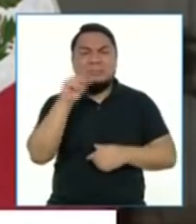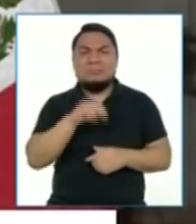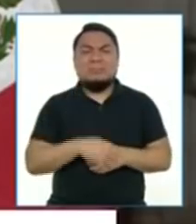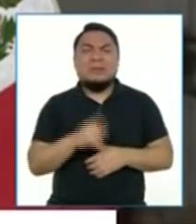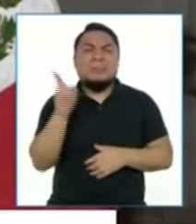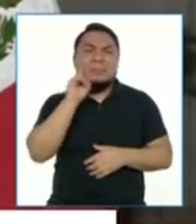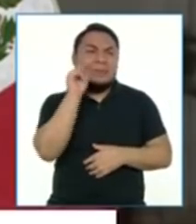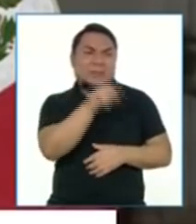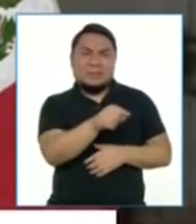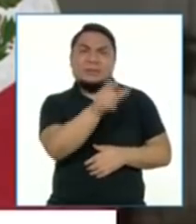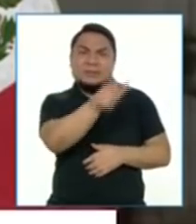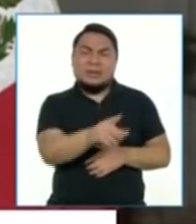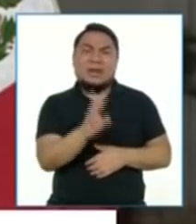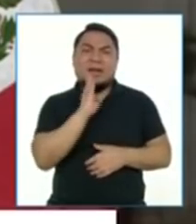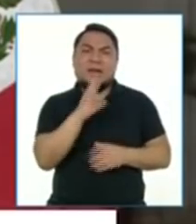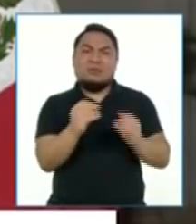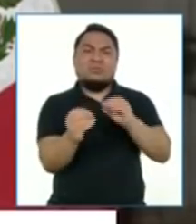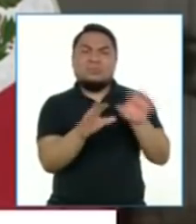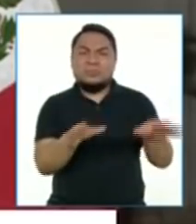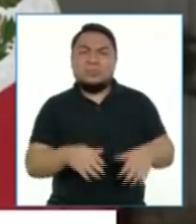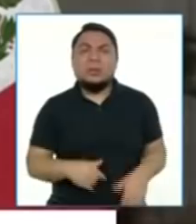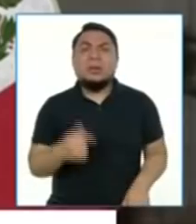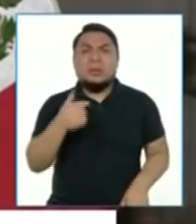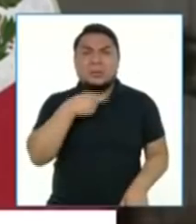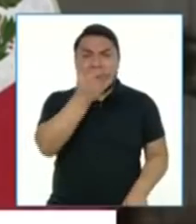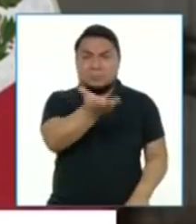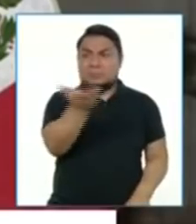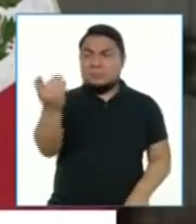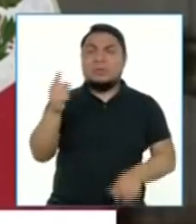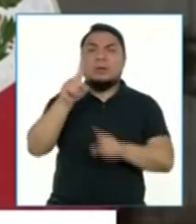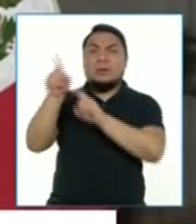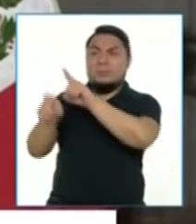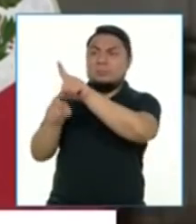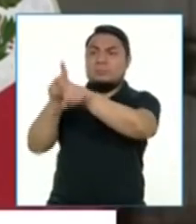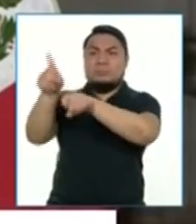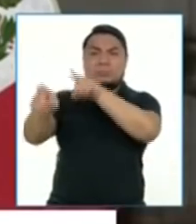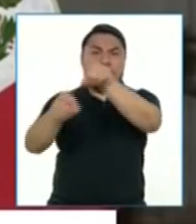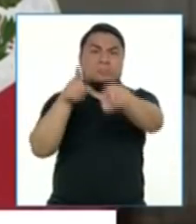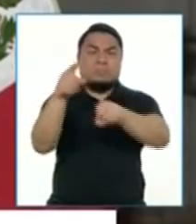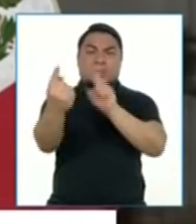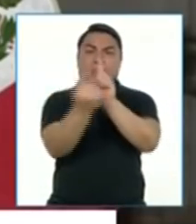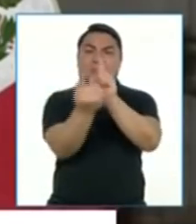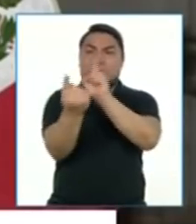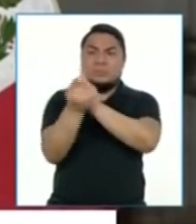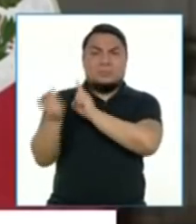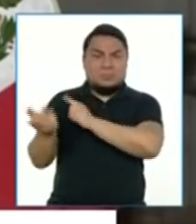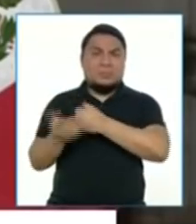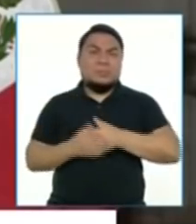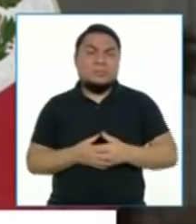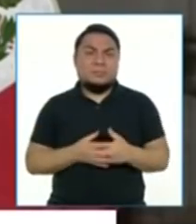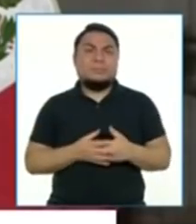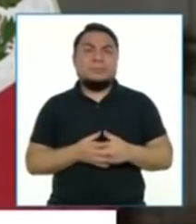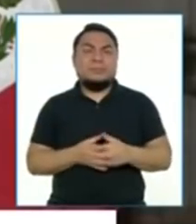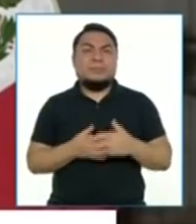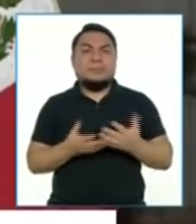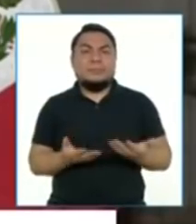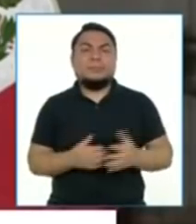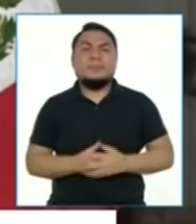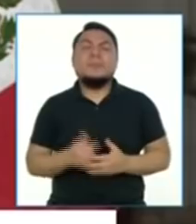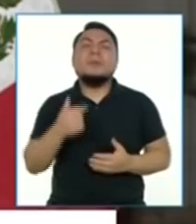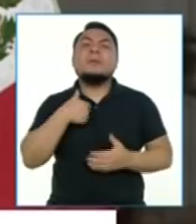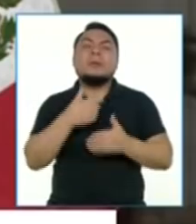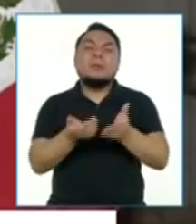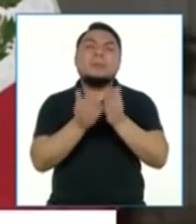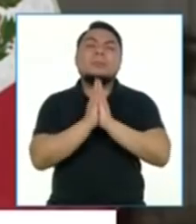puede ser posible que se grabe dentro de palacio de gobierno eso es muy preocupante y muy serio más